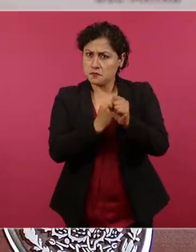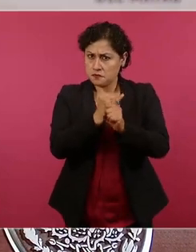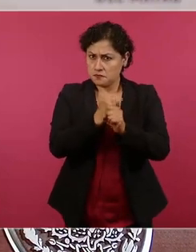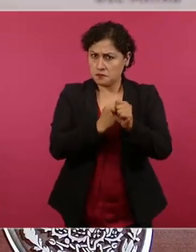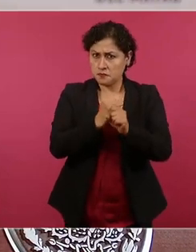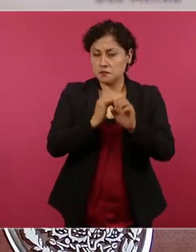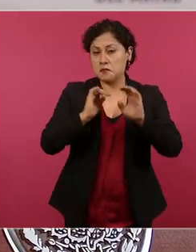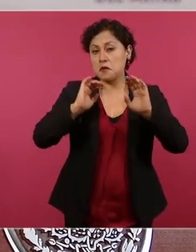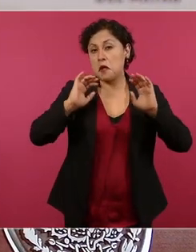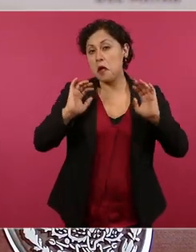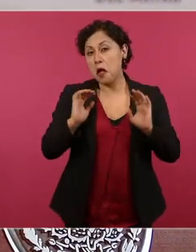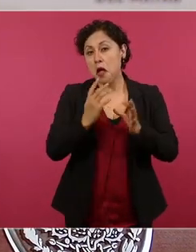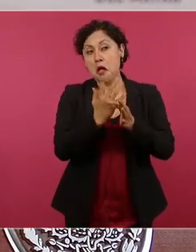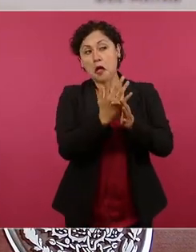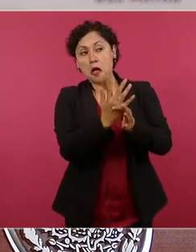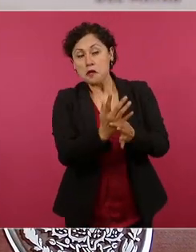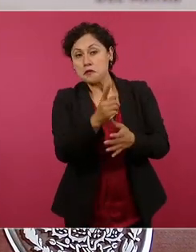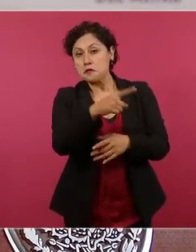hecho por expertos